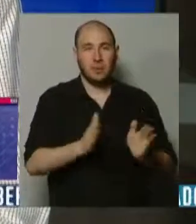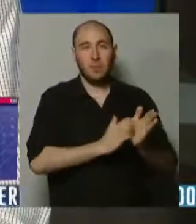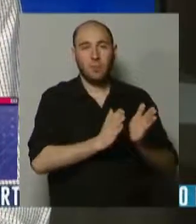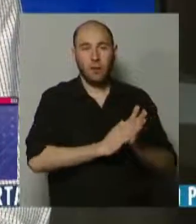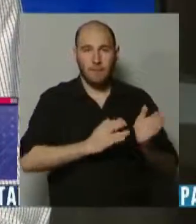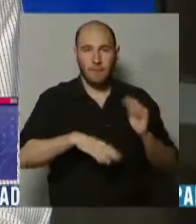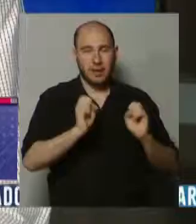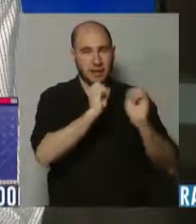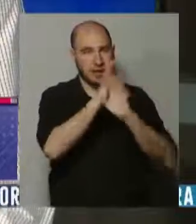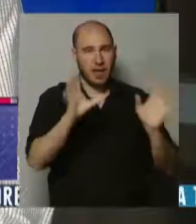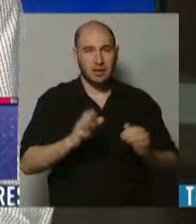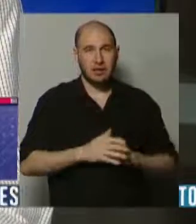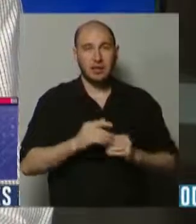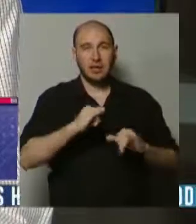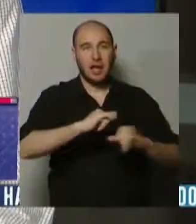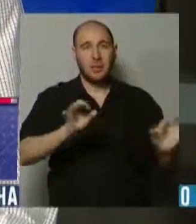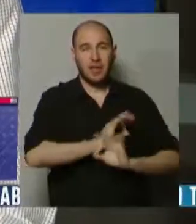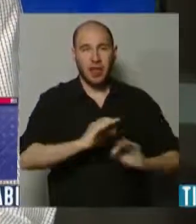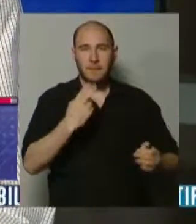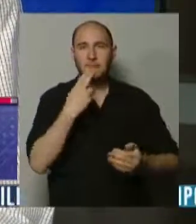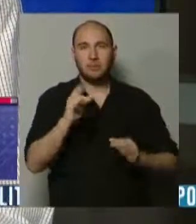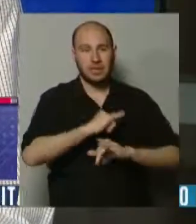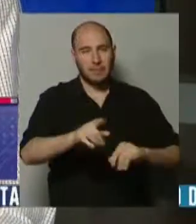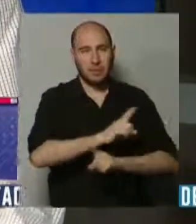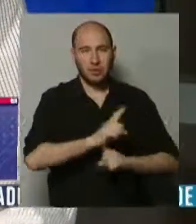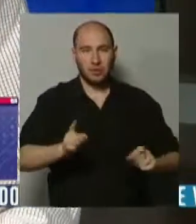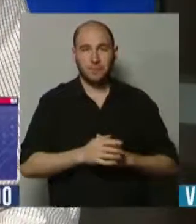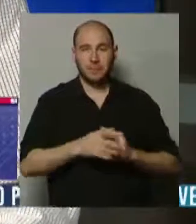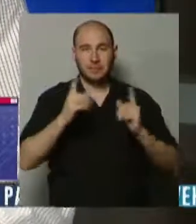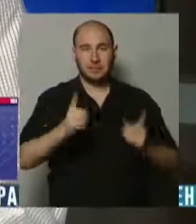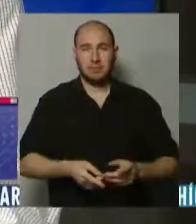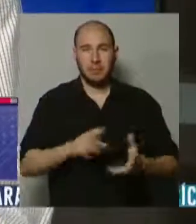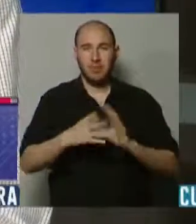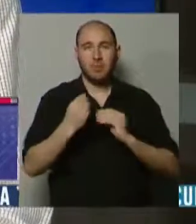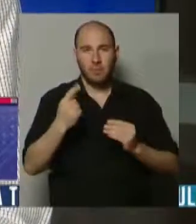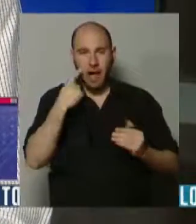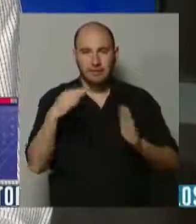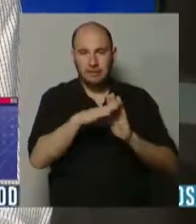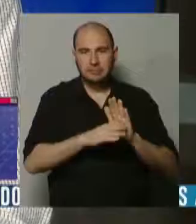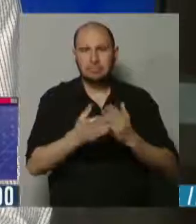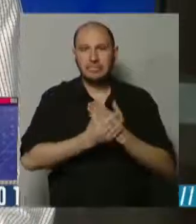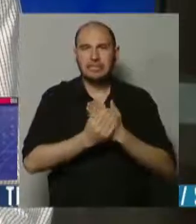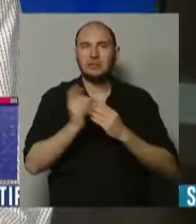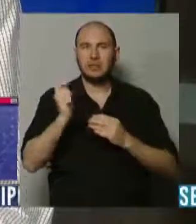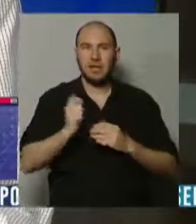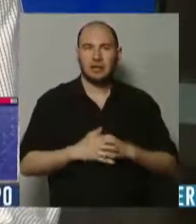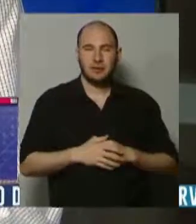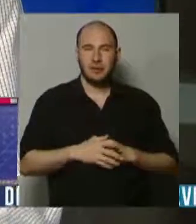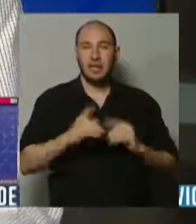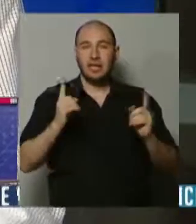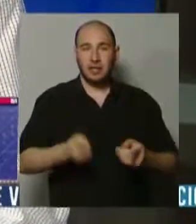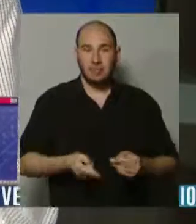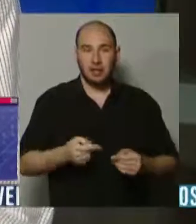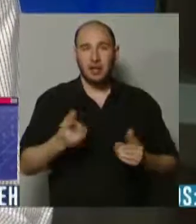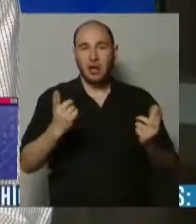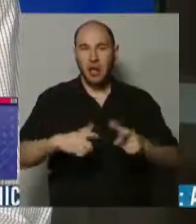señales mucho más claras. Ya no está en campaña, ya no son promesas de campaña, y también cómo va a ir delineando su gabinete y en base a esto cómo se van a ir